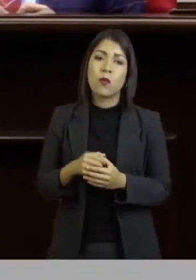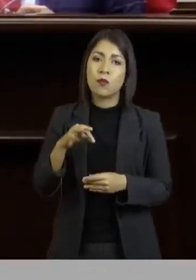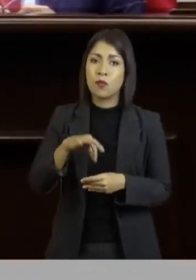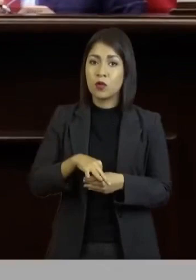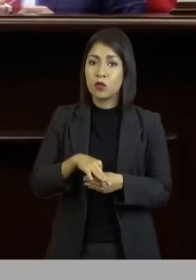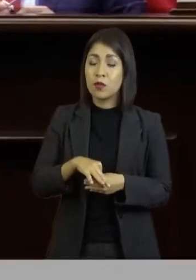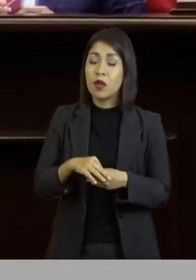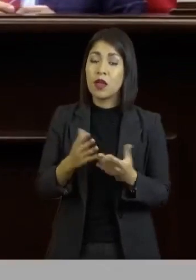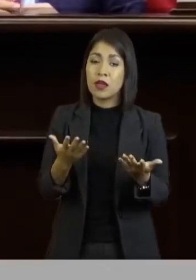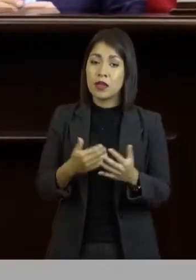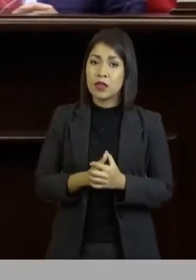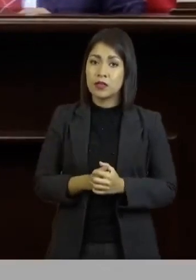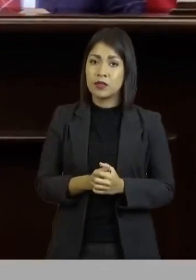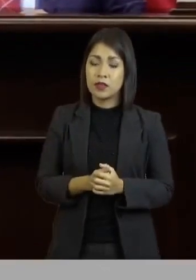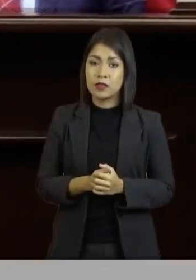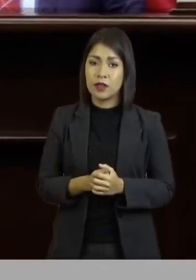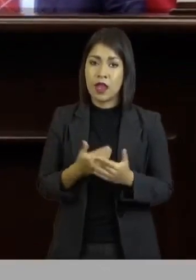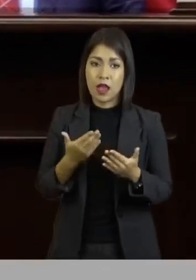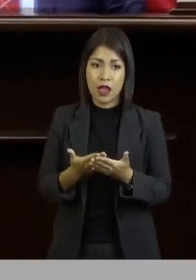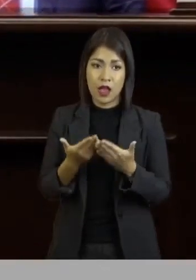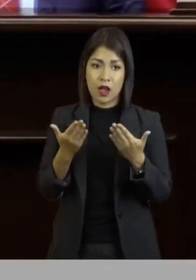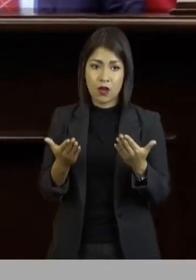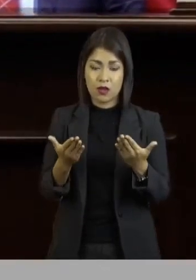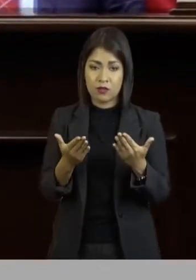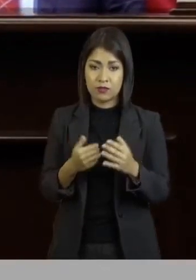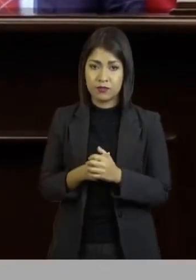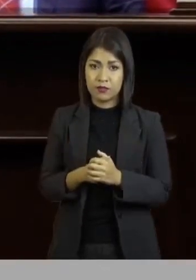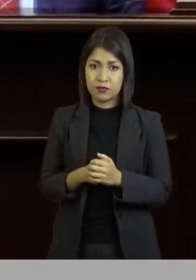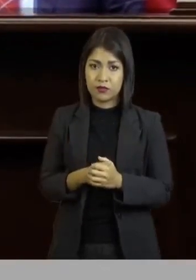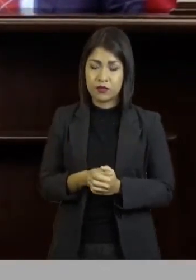Y como yo creo que hay que